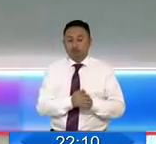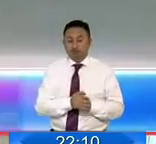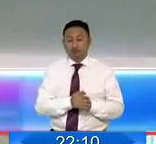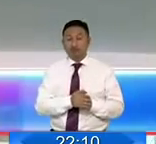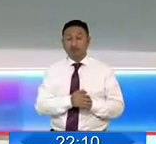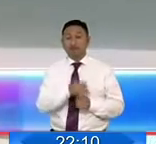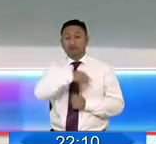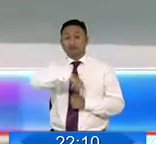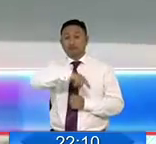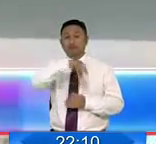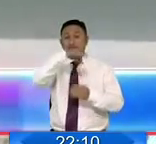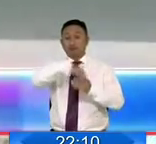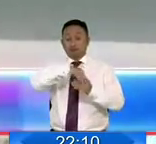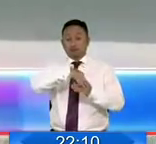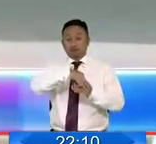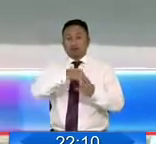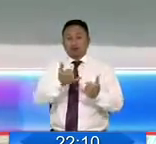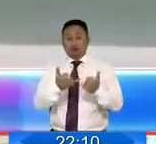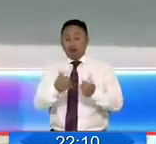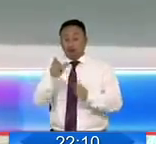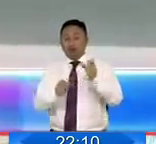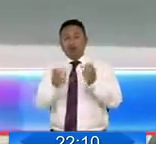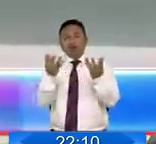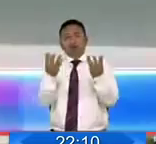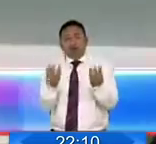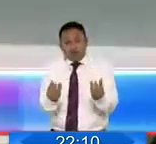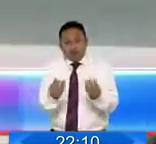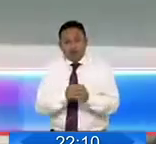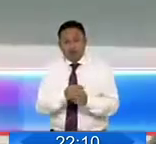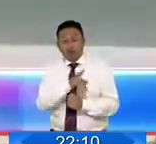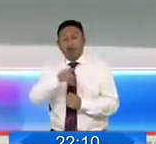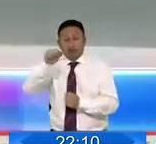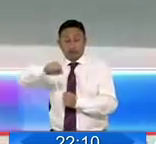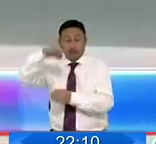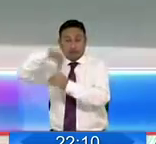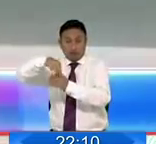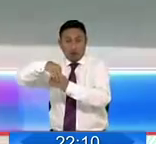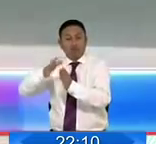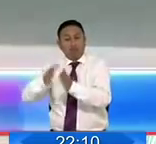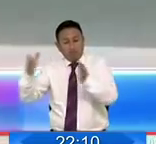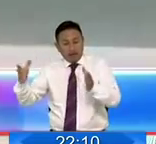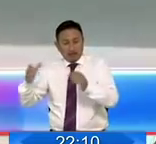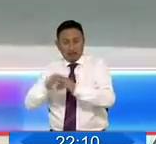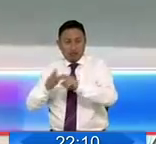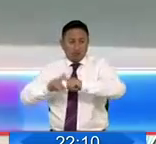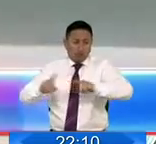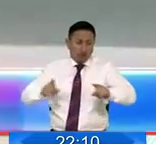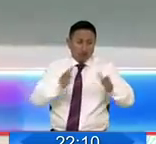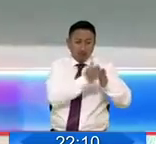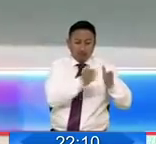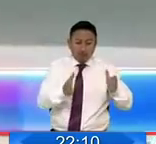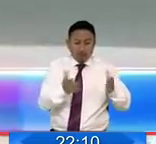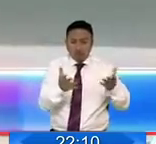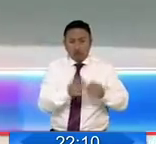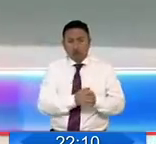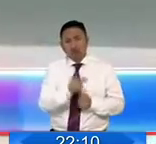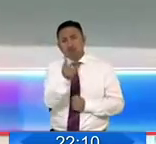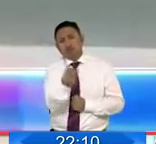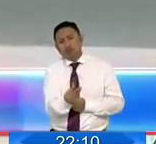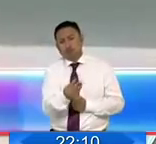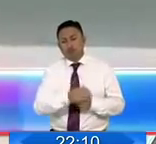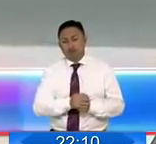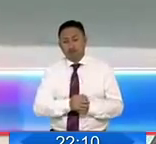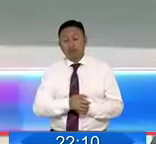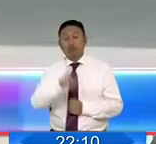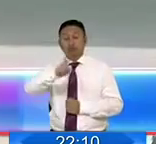no electorales necesita menos personal que en periodos en electorales. En periodos electorales sí se requiere un mayor número de